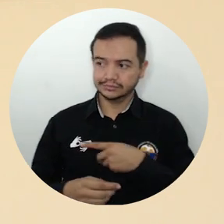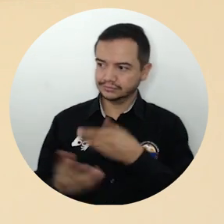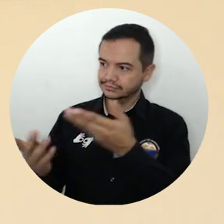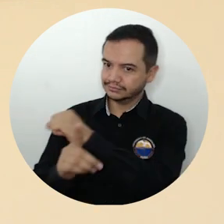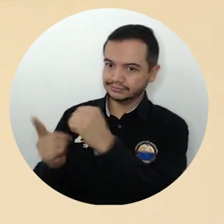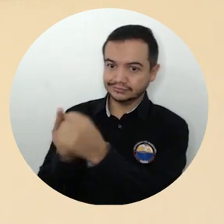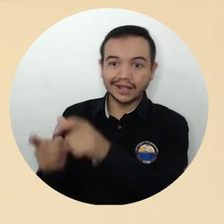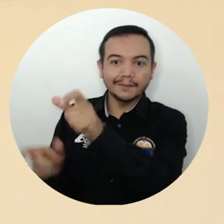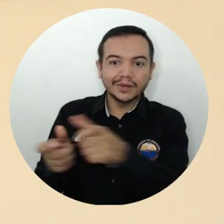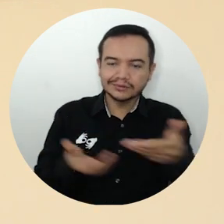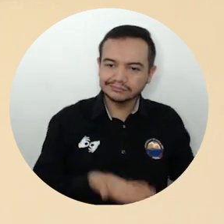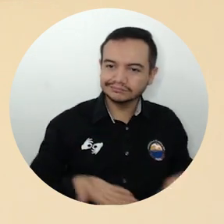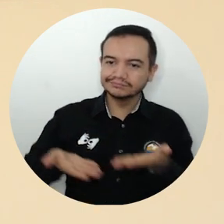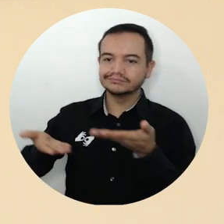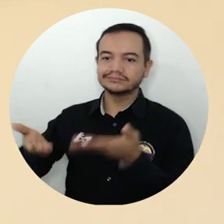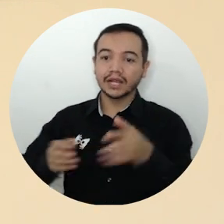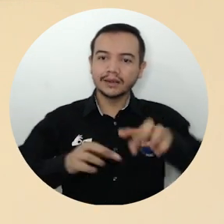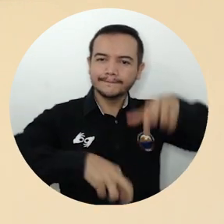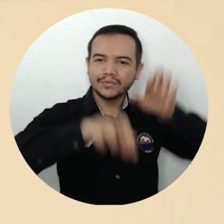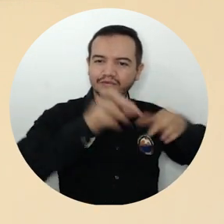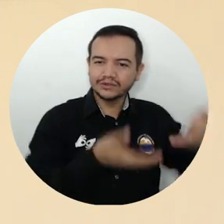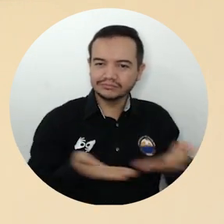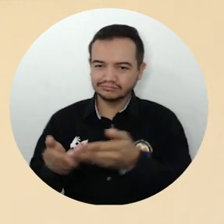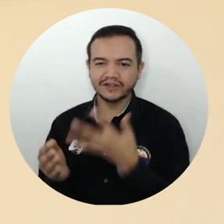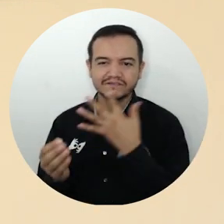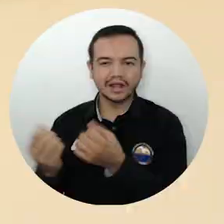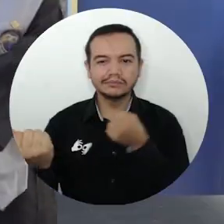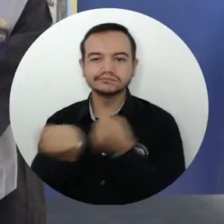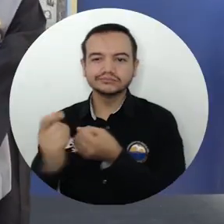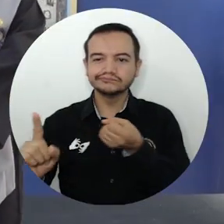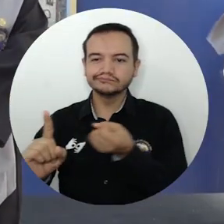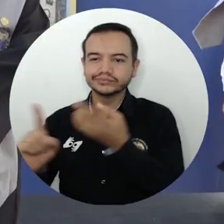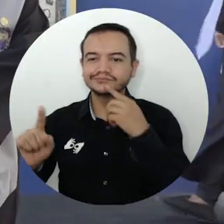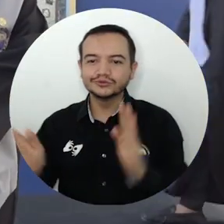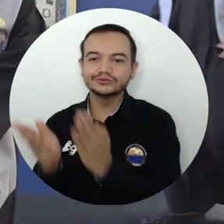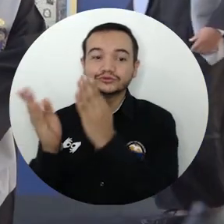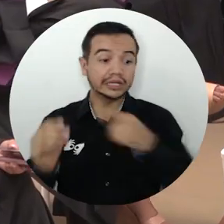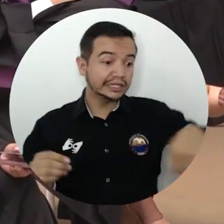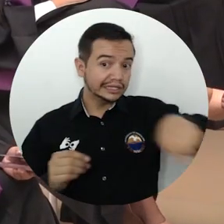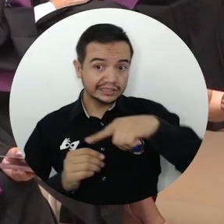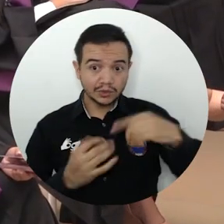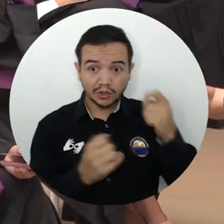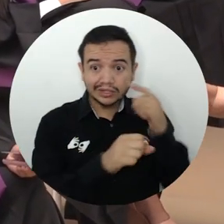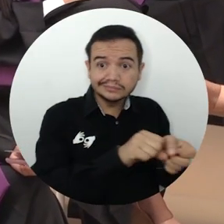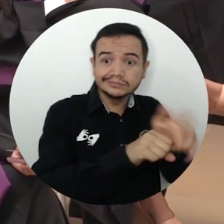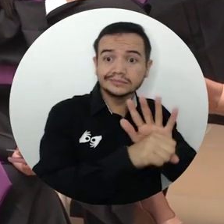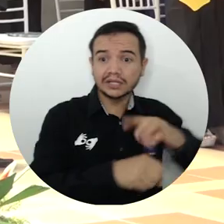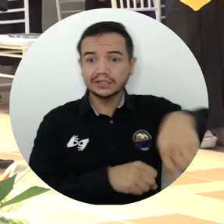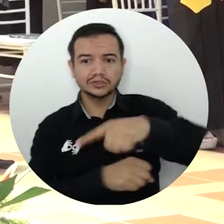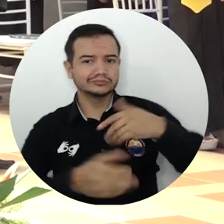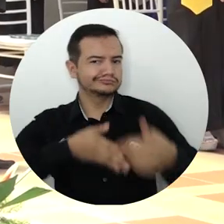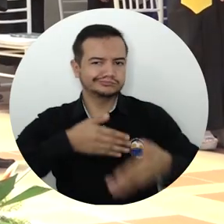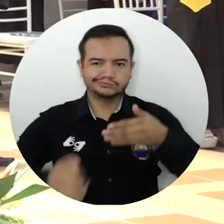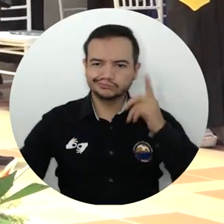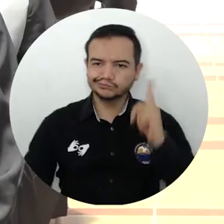estamos sin duda, van a incidir positivamente en el entorno, que han terminado de formarse en medio de esta pandemia, generando